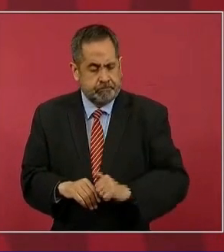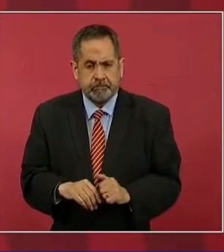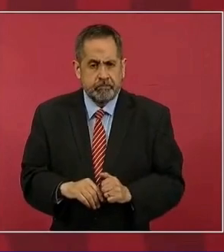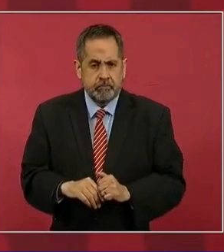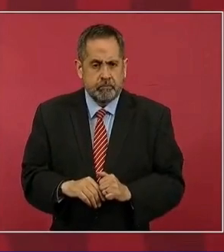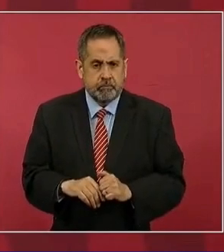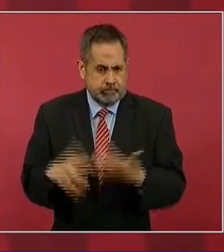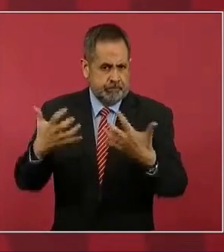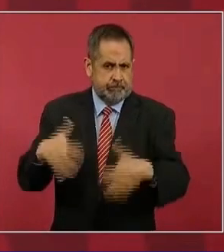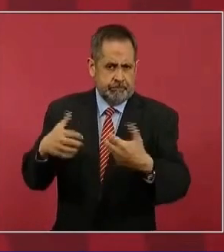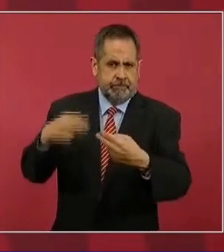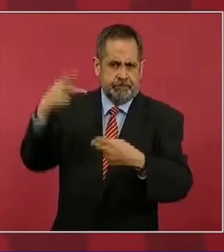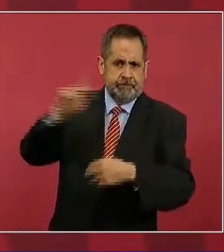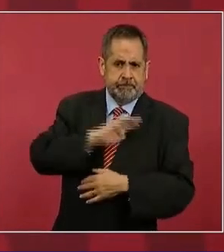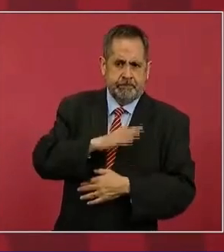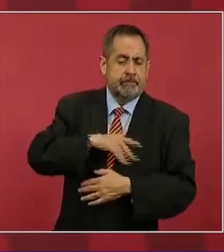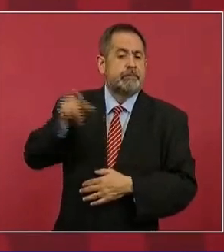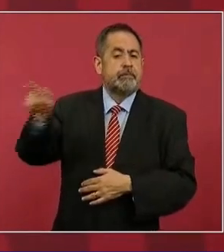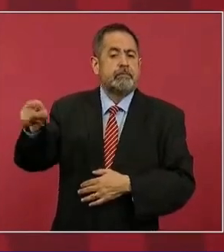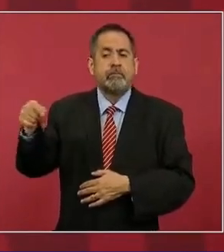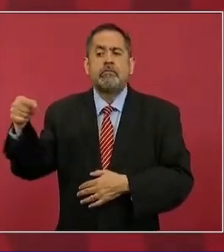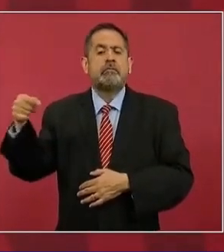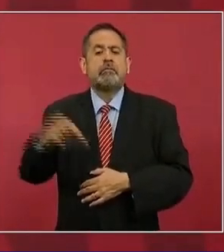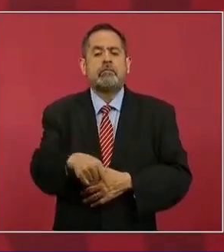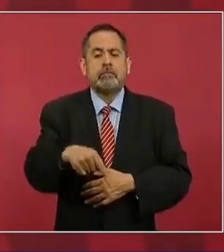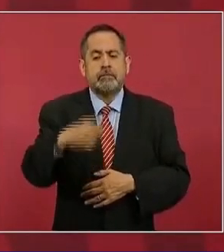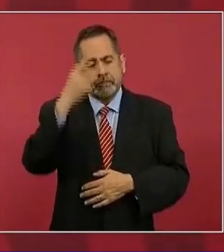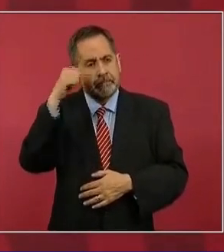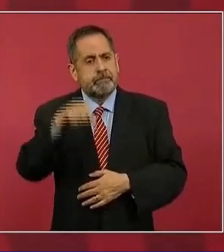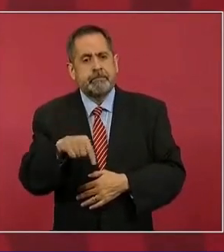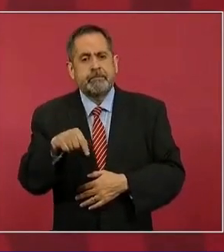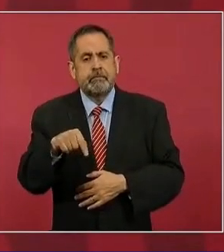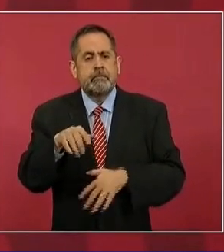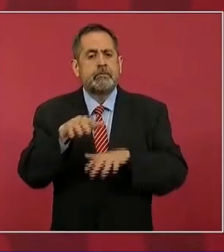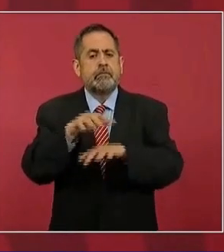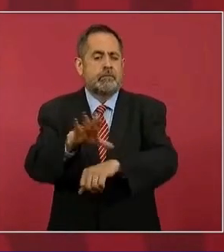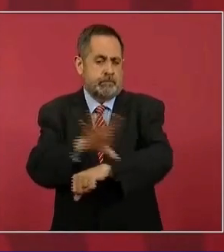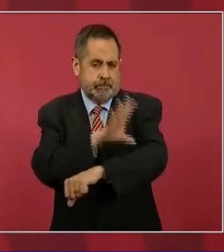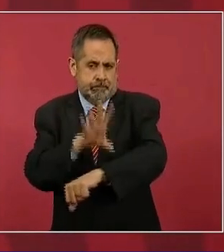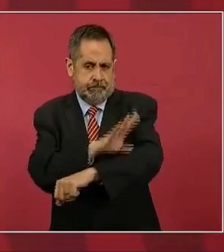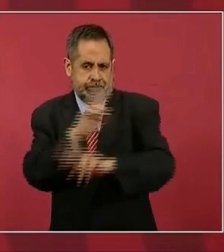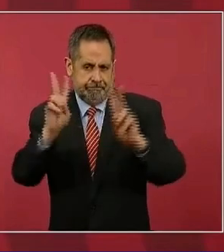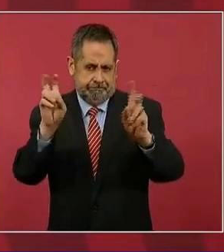la empresa que tiene que ver con la industria eléctrica.